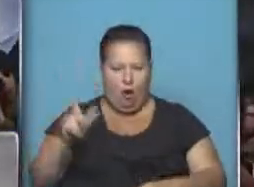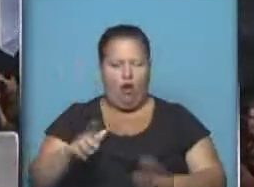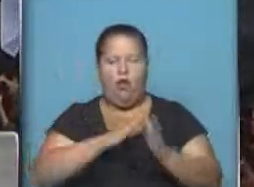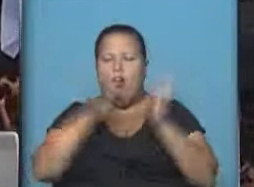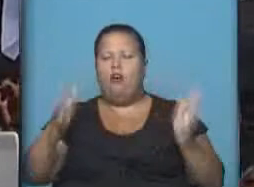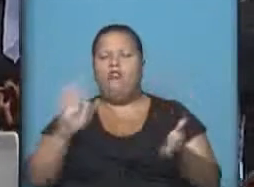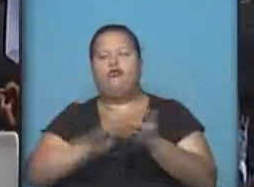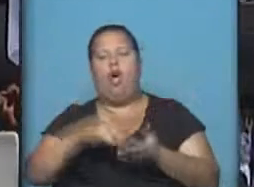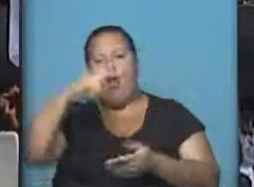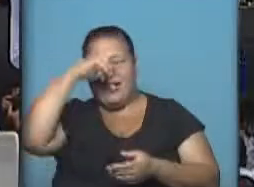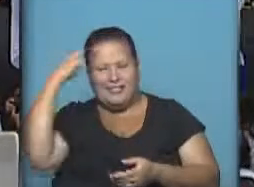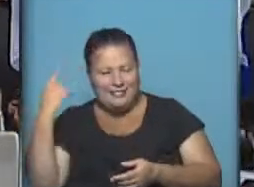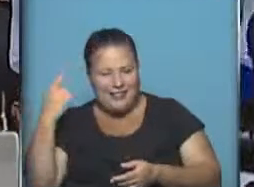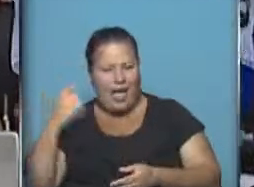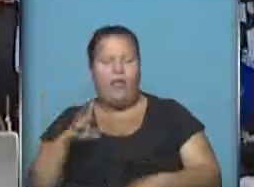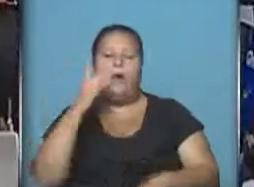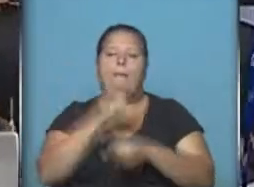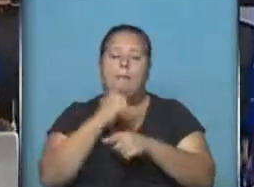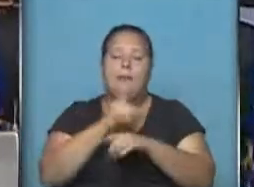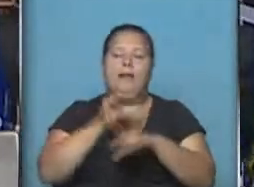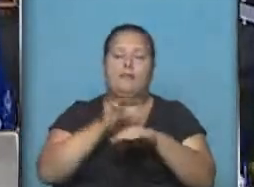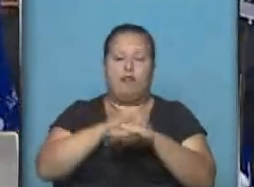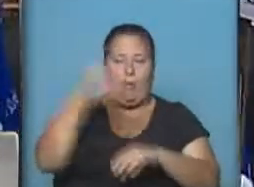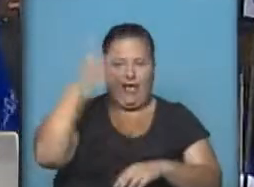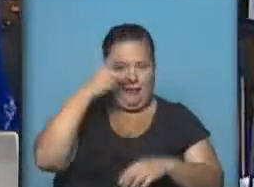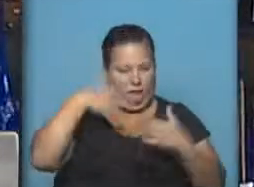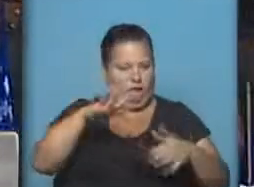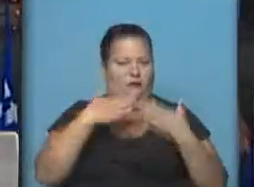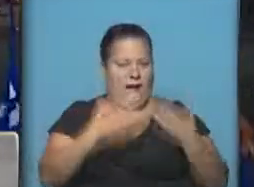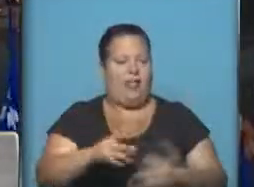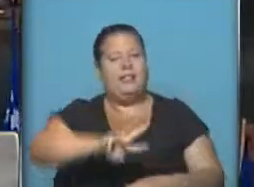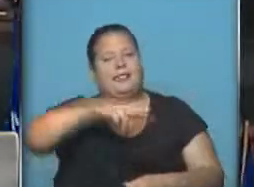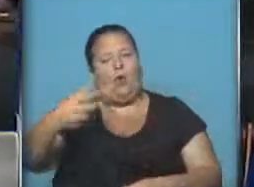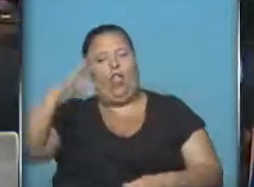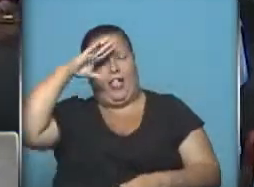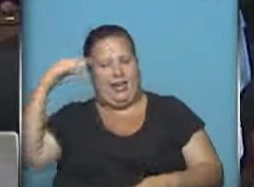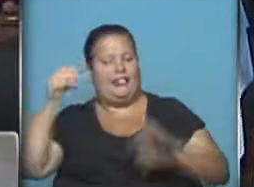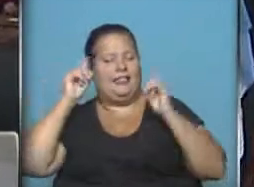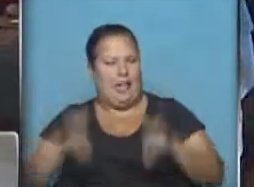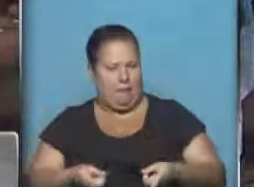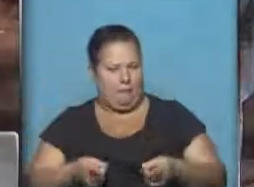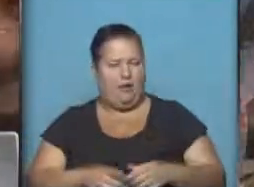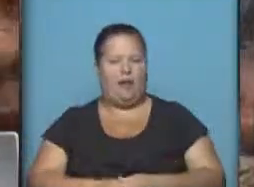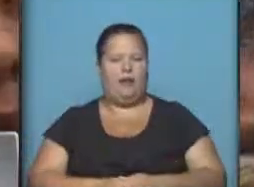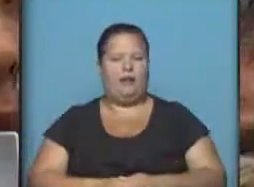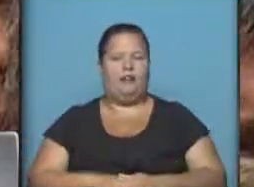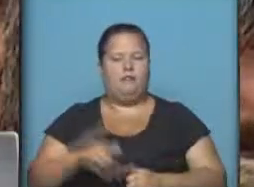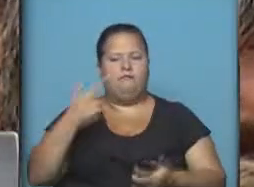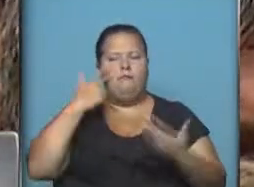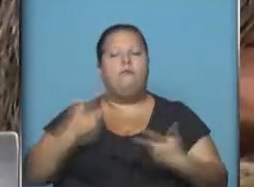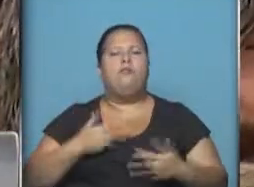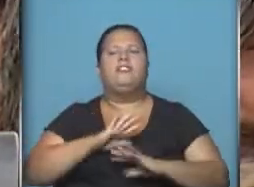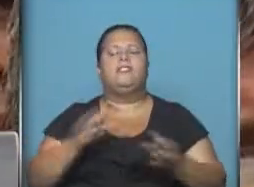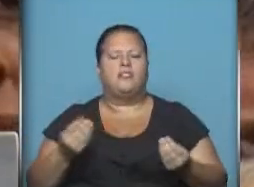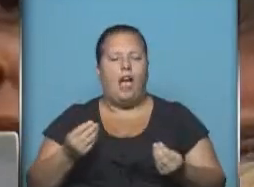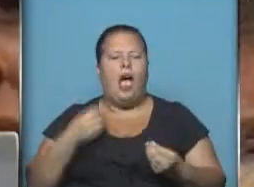las acciones del Estado, primero a cargo de Néstor Kirchner y luego de Cristina Fernández de Kirchner, nos demostraron